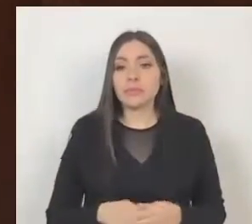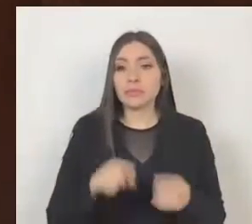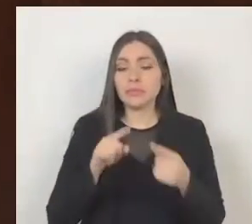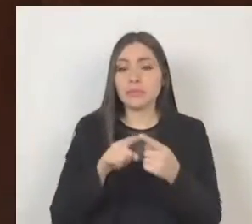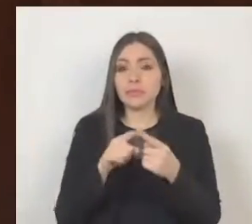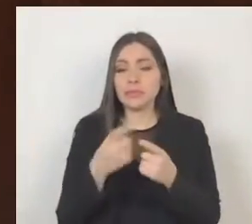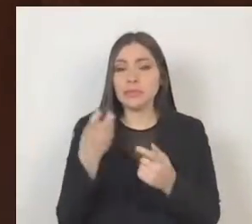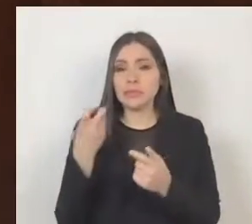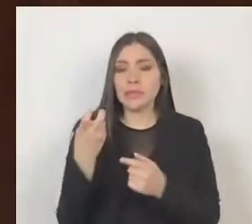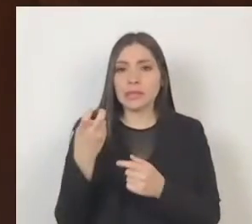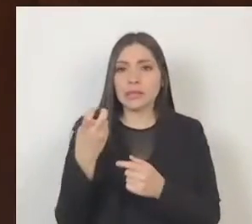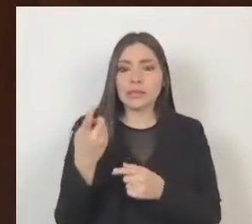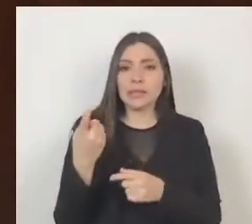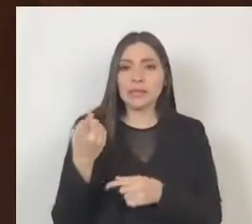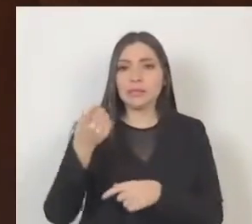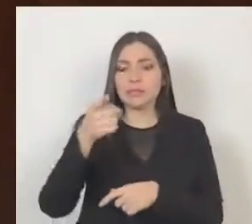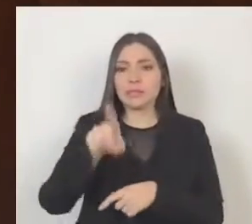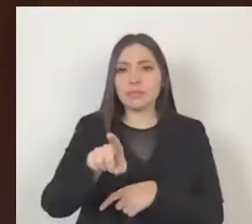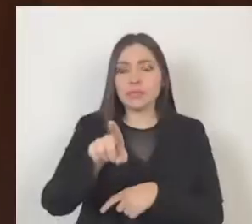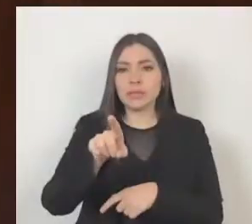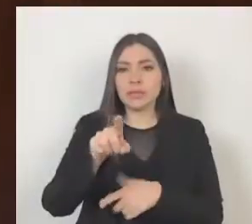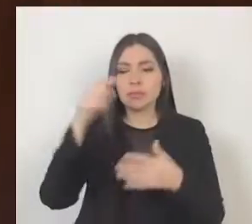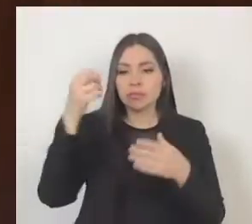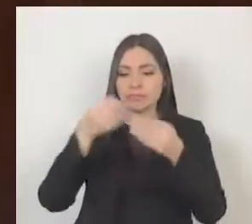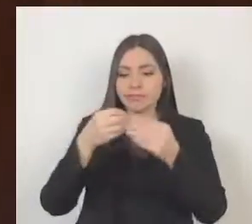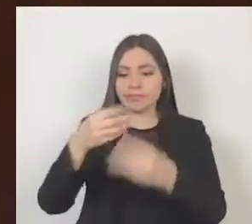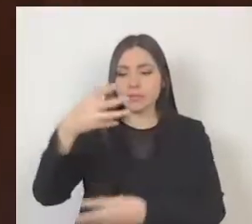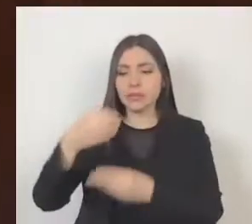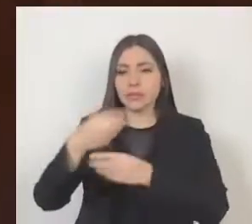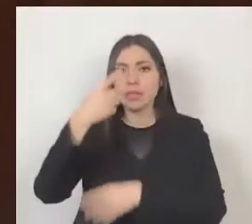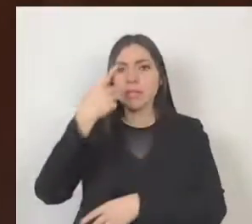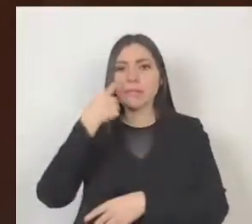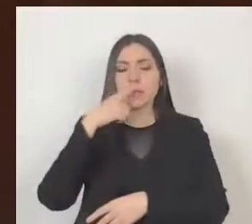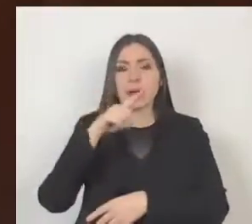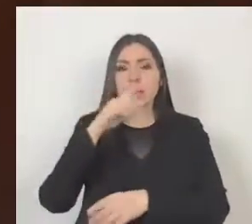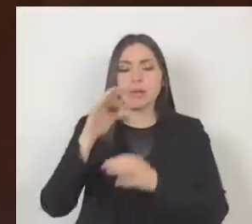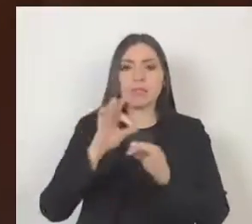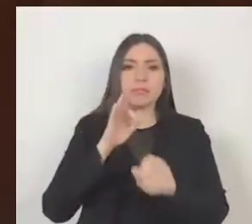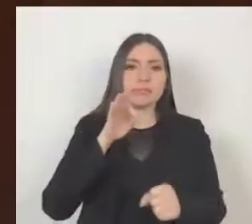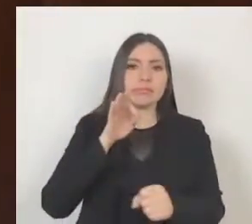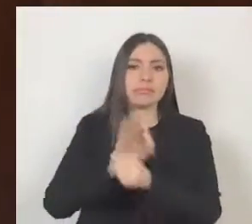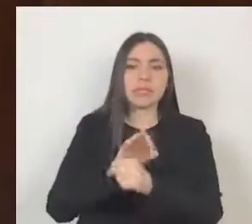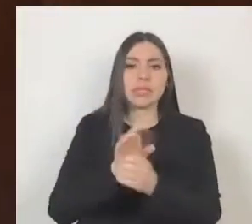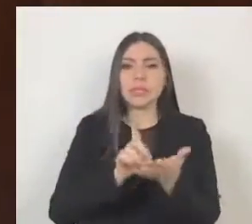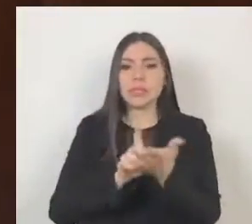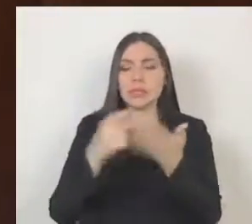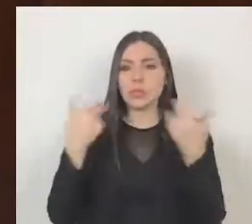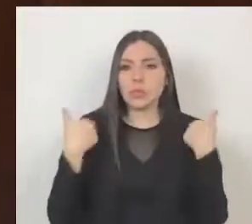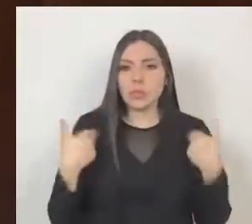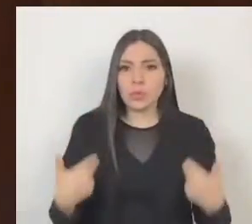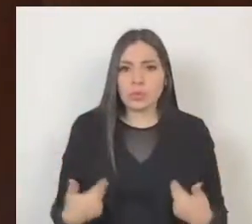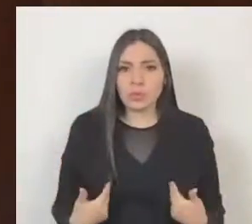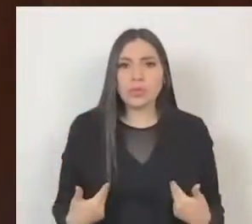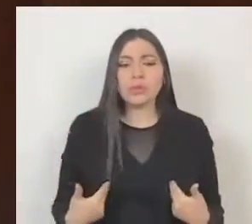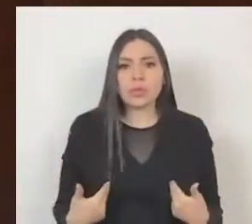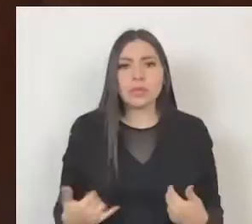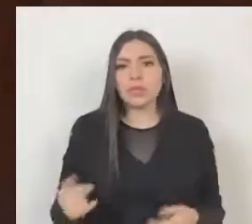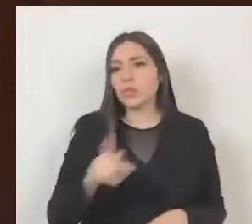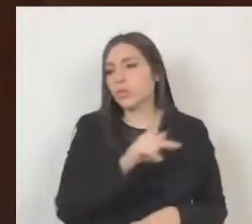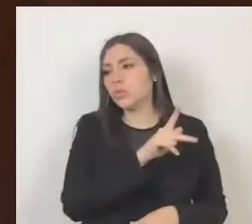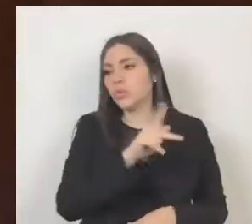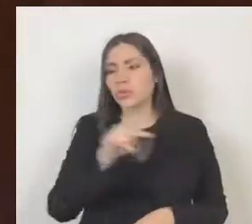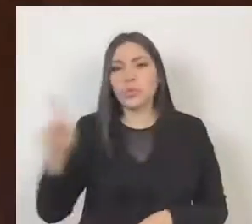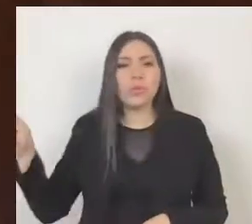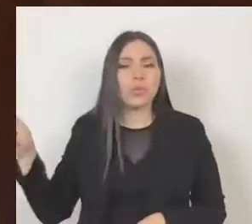previsión y, en consecuencia, protección de los derechos humanos y de todas las autoridades en el ámbito para